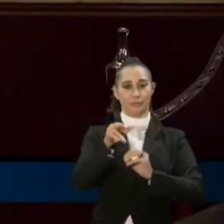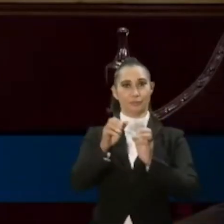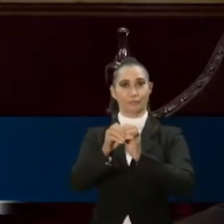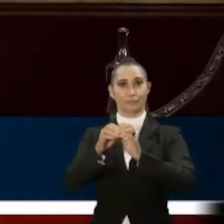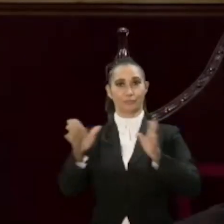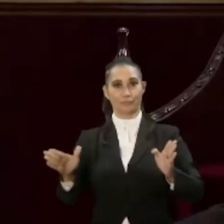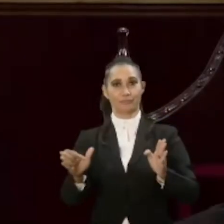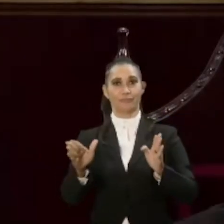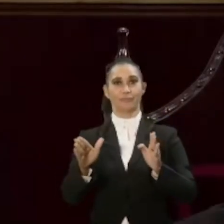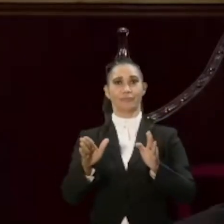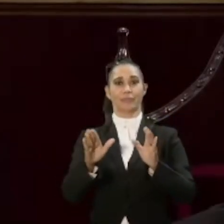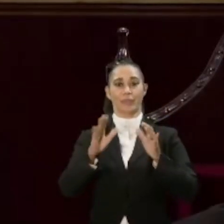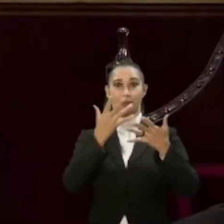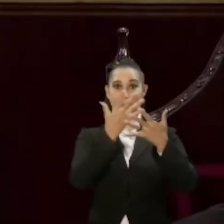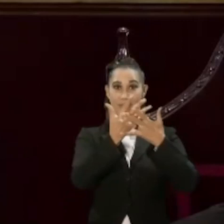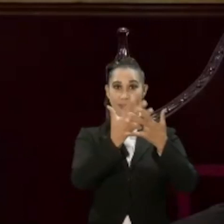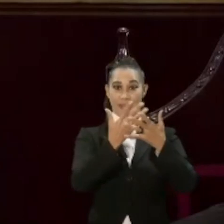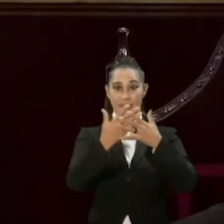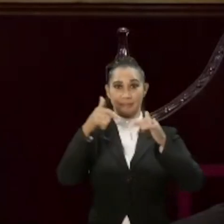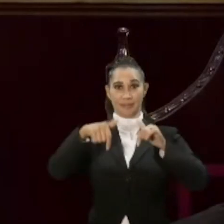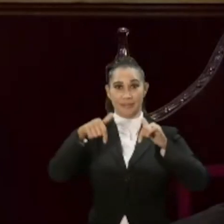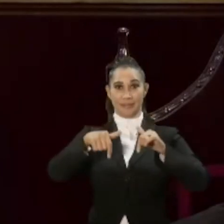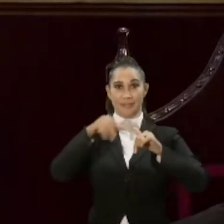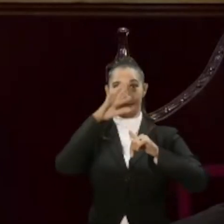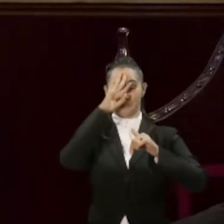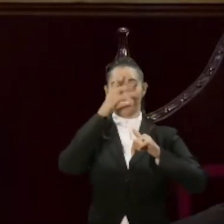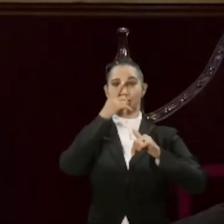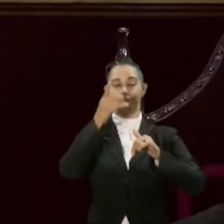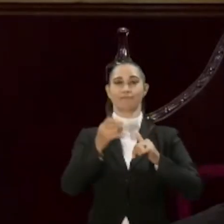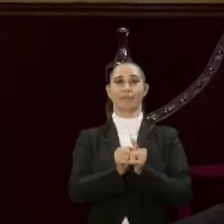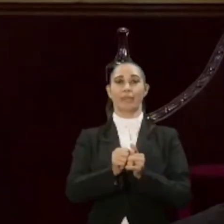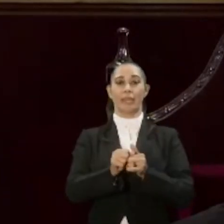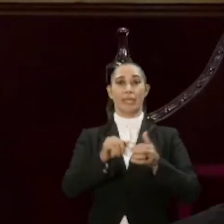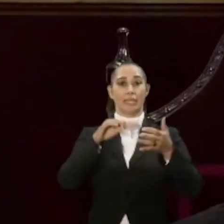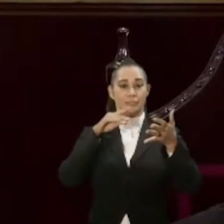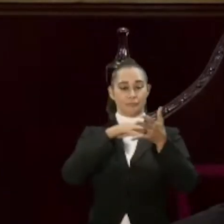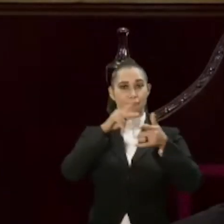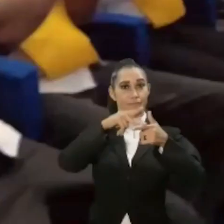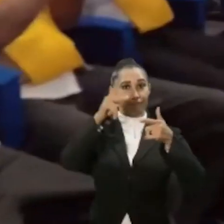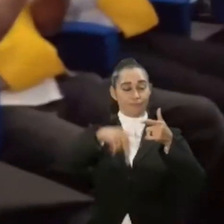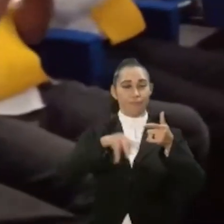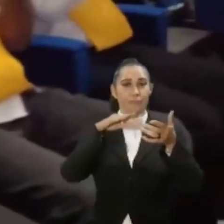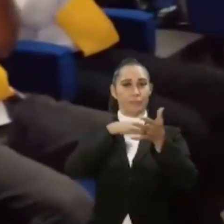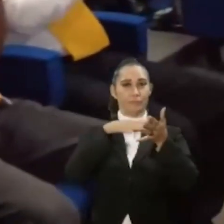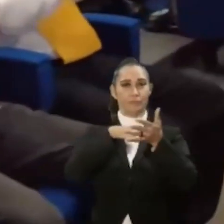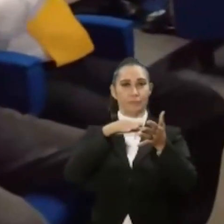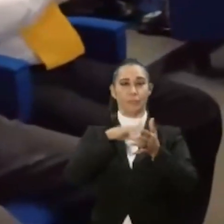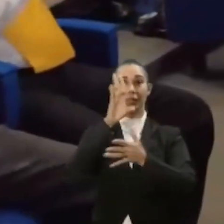inaugurados en cárceles del país. En materia de formación se han capacitado más de